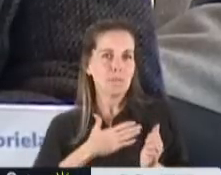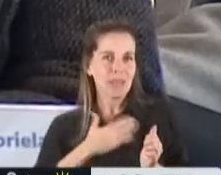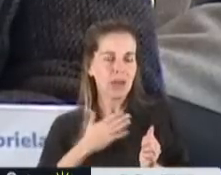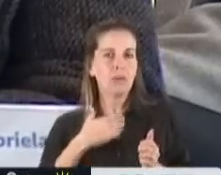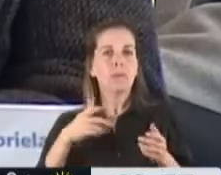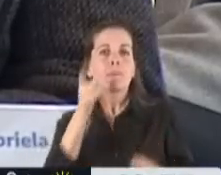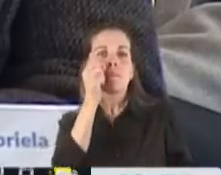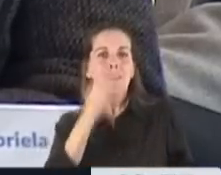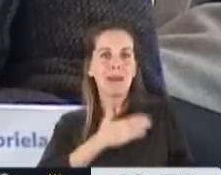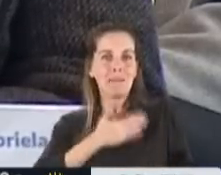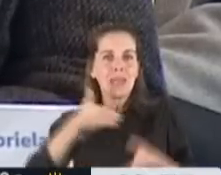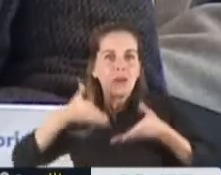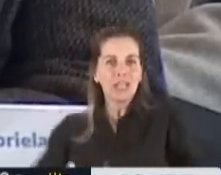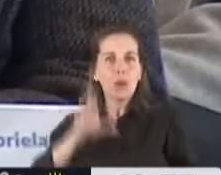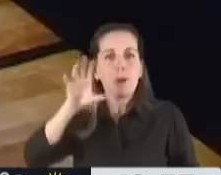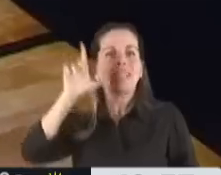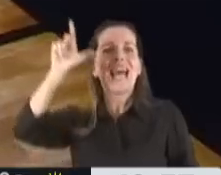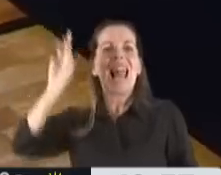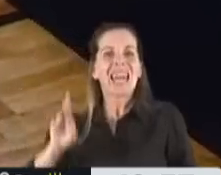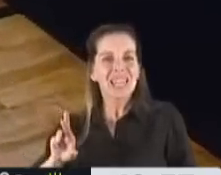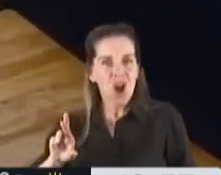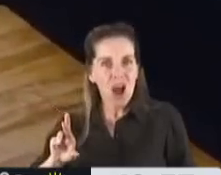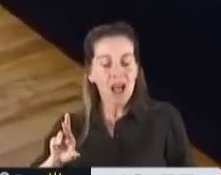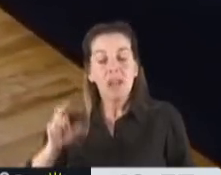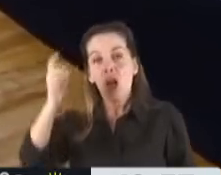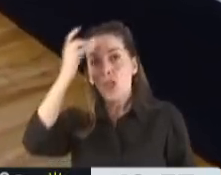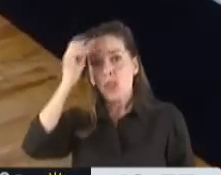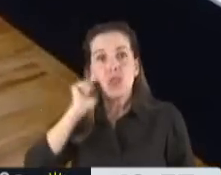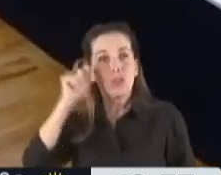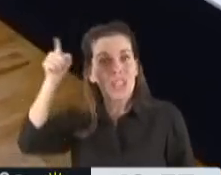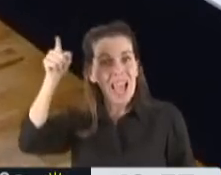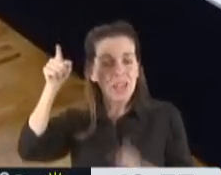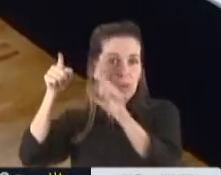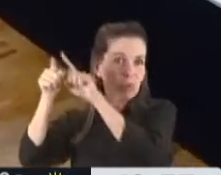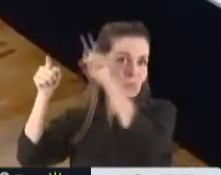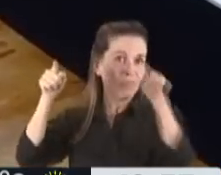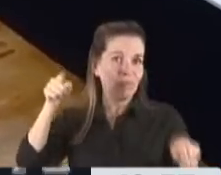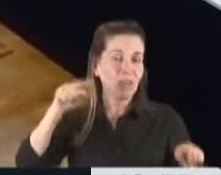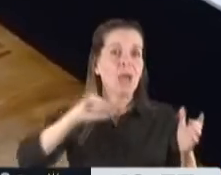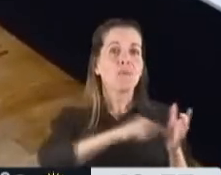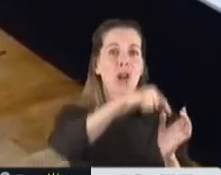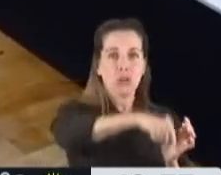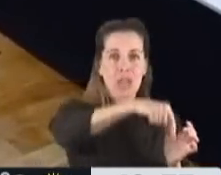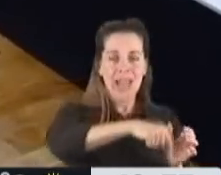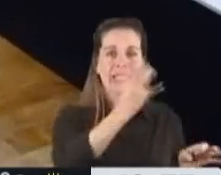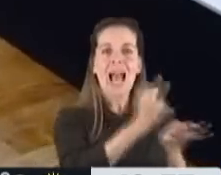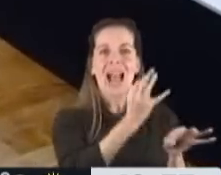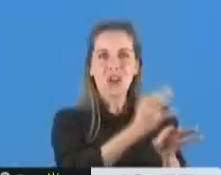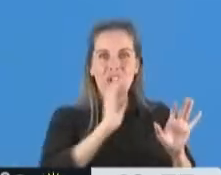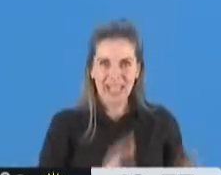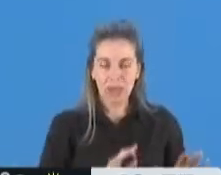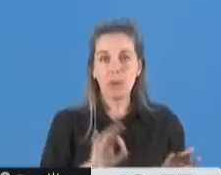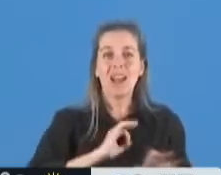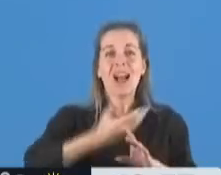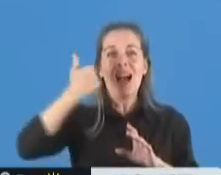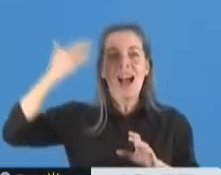riojano que a los 12 años dejó su provincia, se internó en el Colegio Nacional de Buenos Aires, porque en aquellos años el